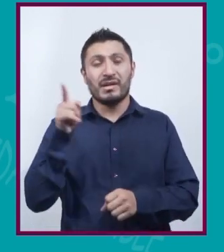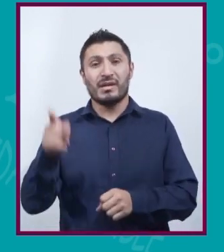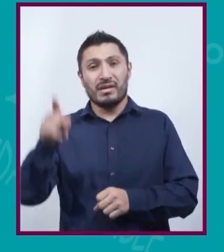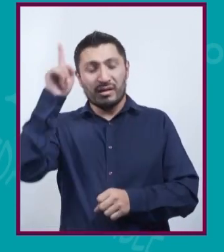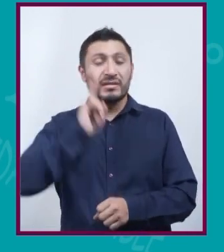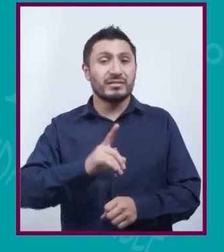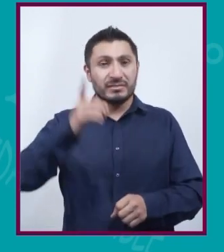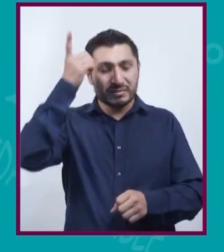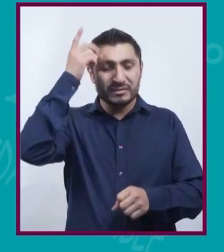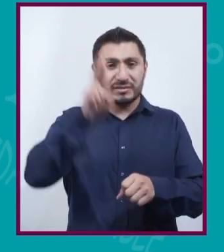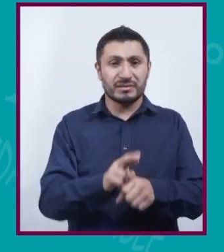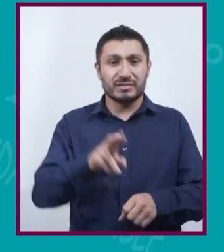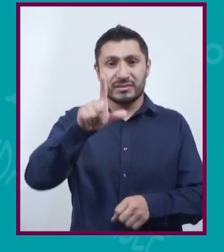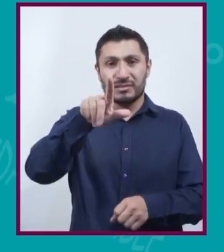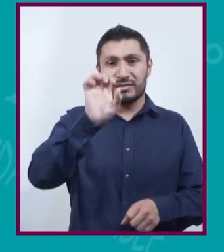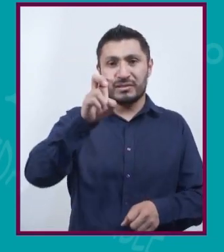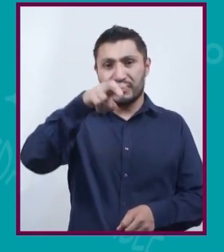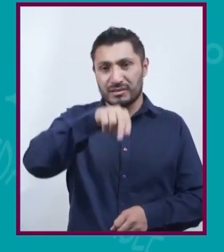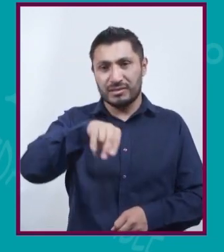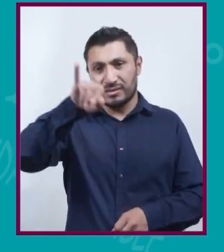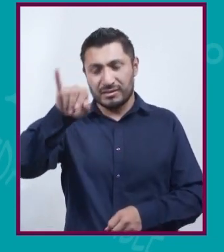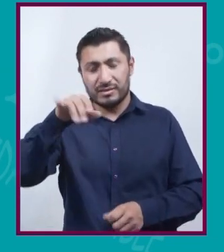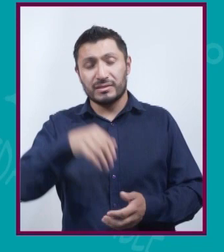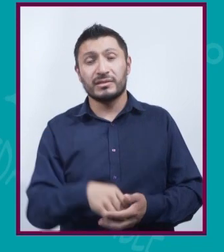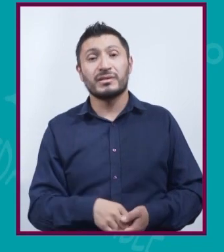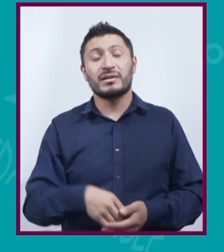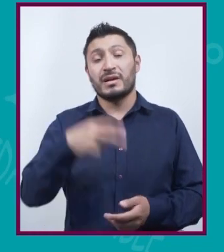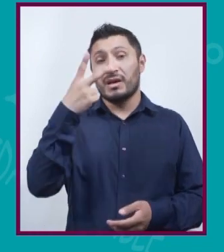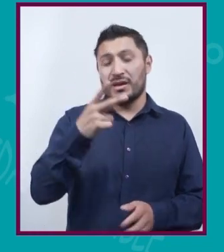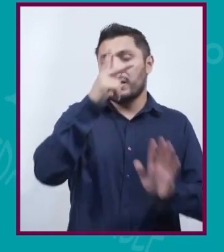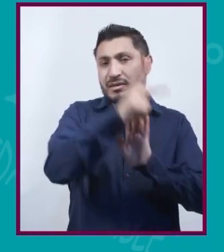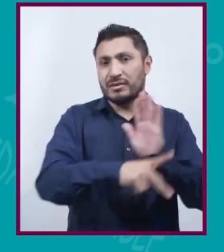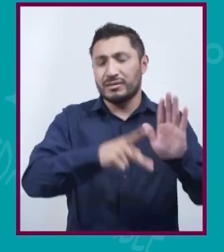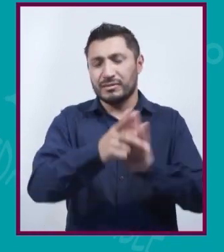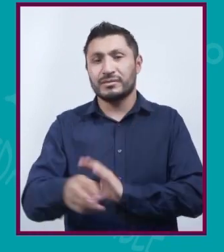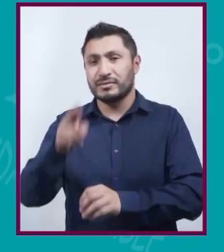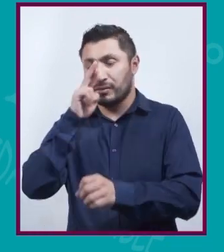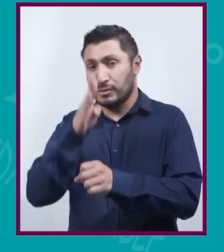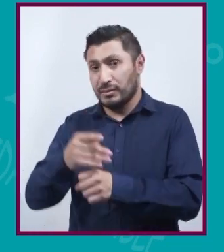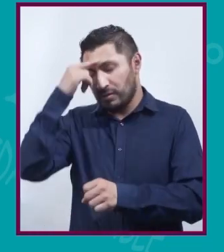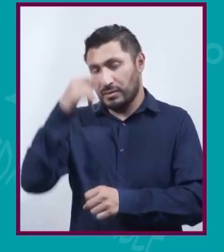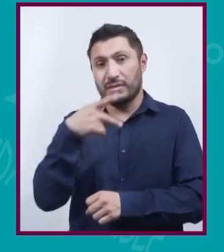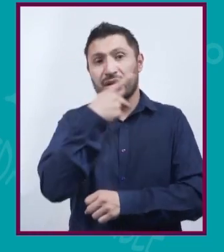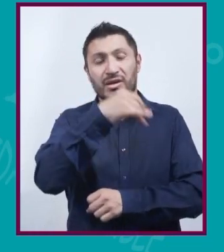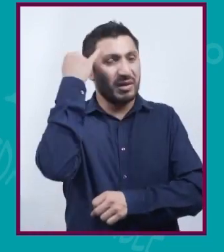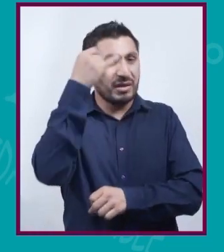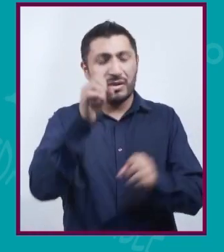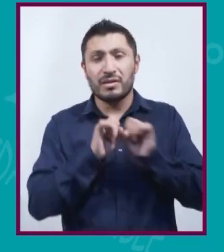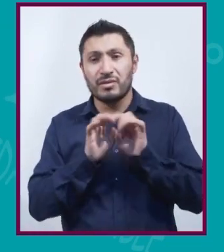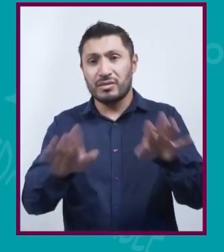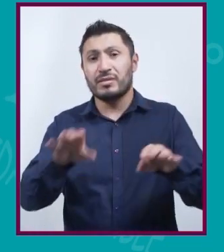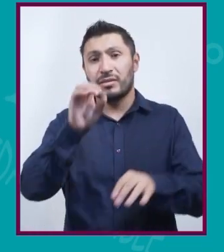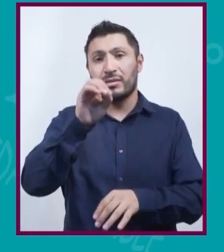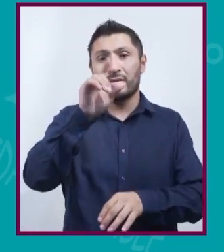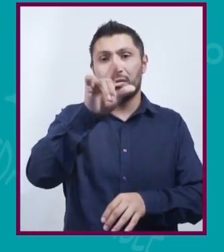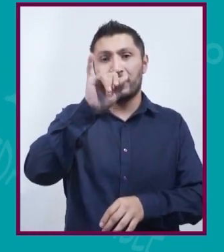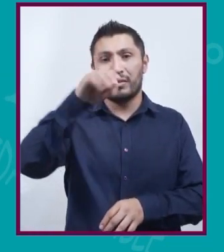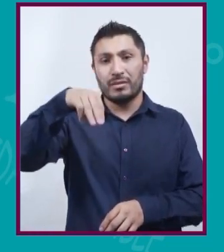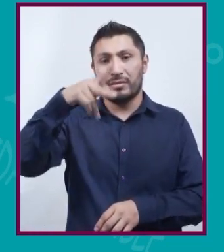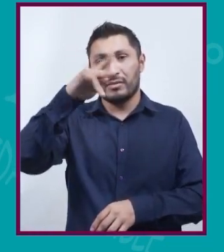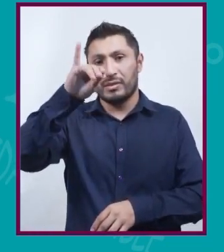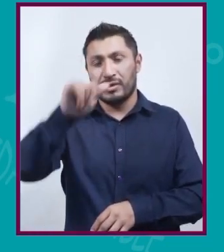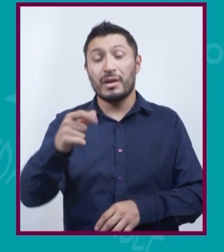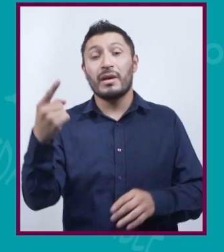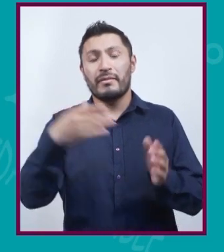a tal grado que le encargaron a una talentosa directora llamada Leni Riefenstahl 2 filmes para difundir su